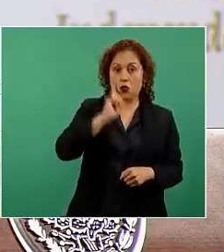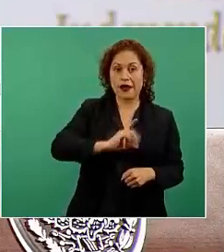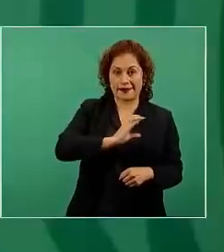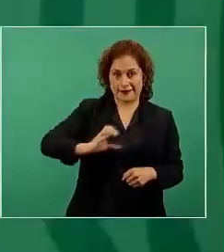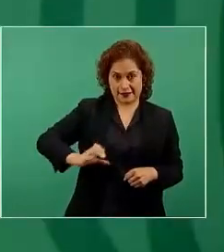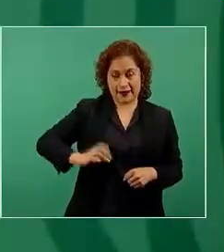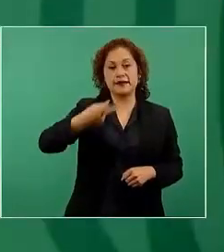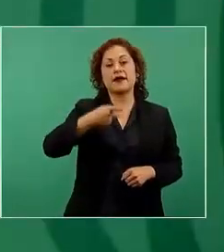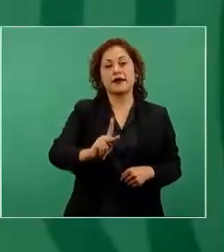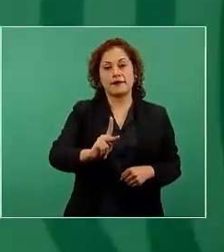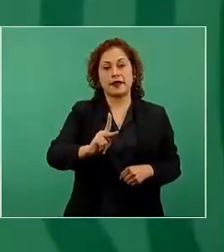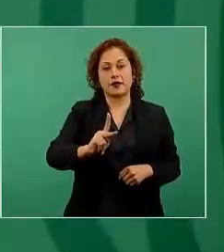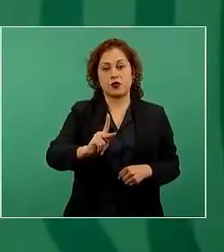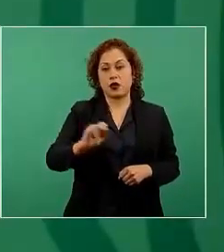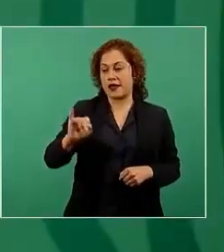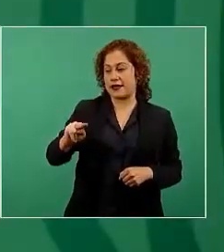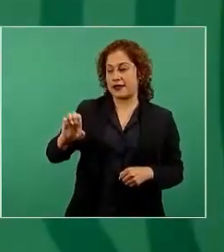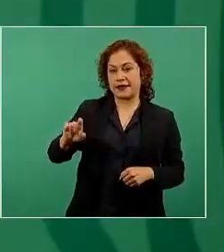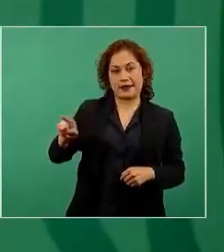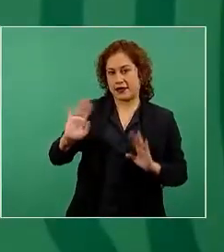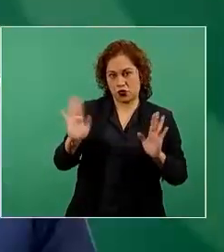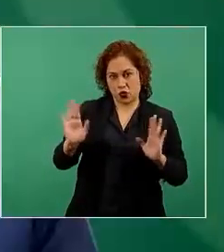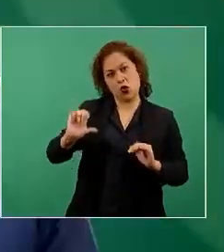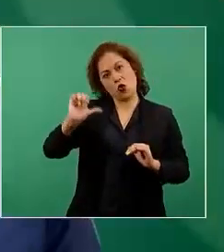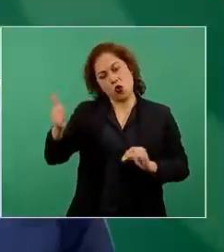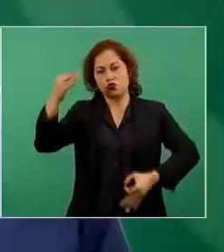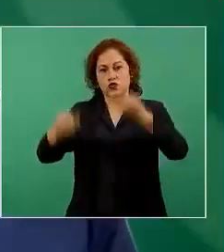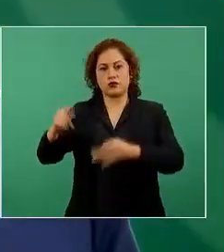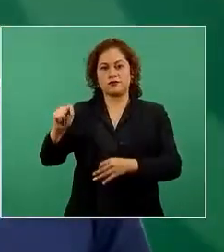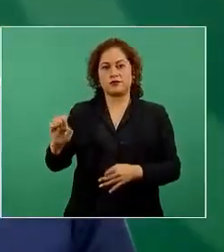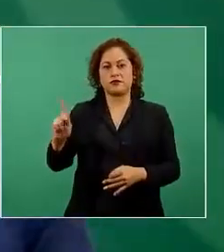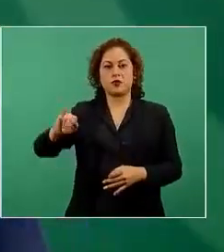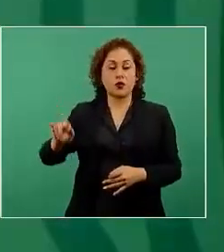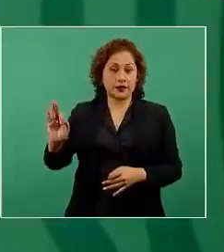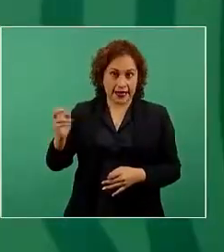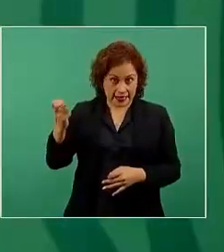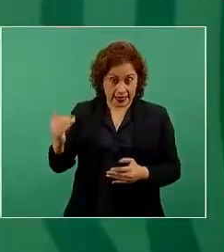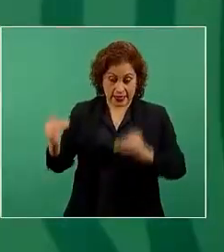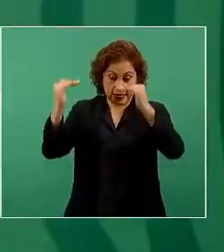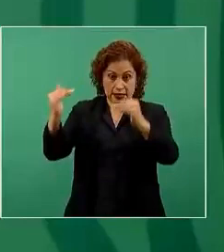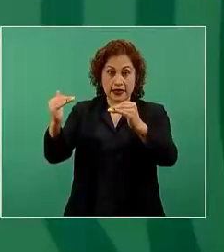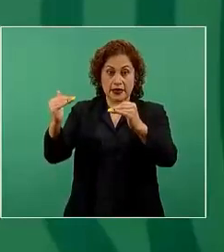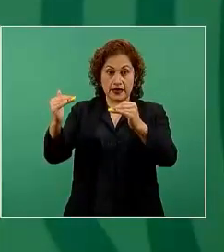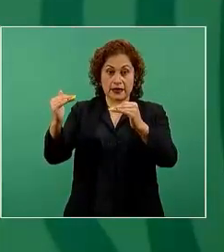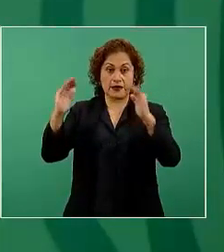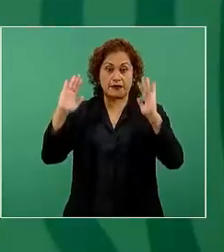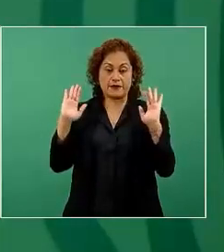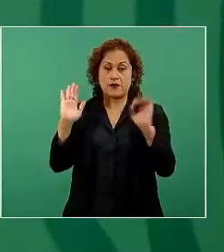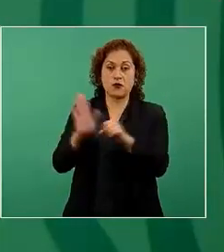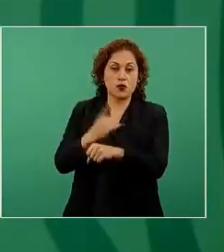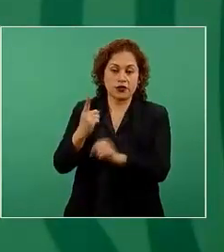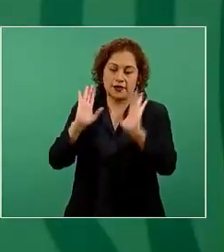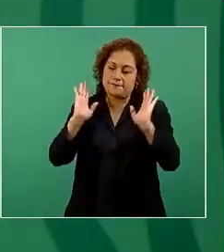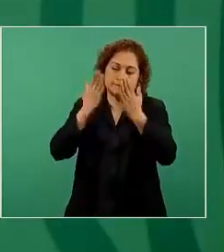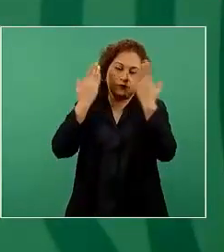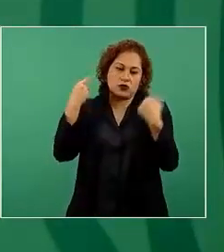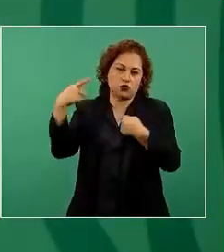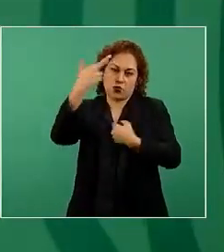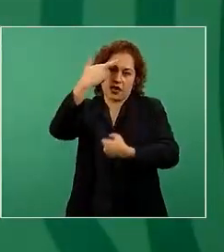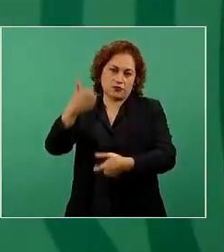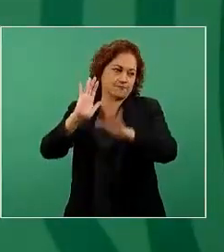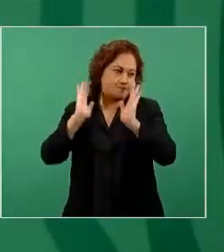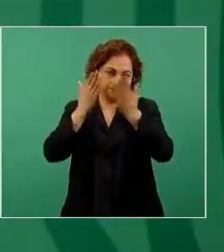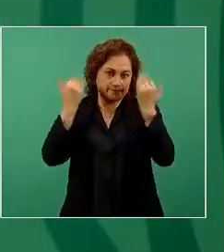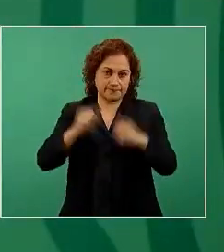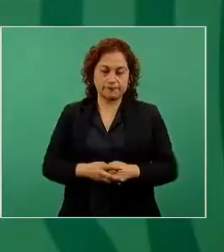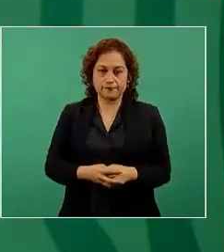no el INE, sino el Tribunal Electoral, por ya ni sé qué causa,